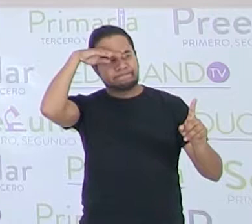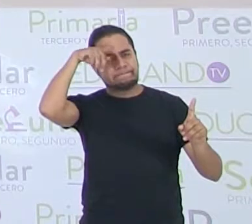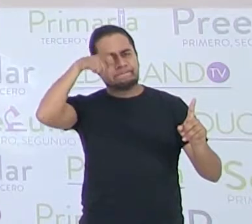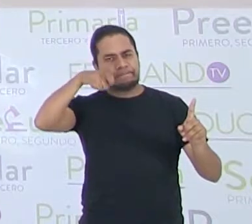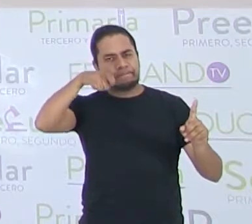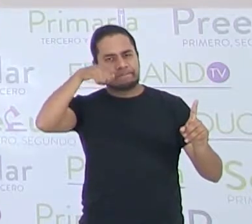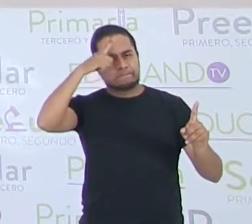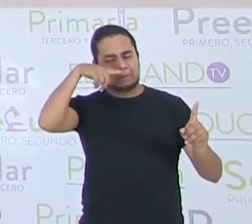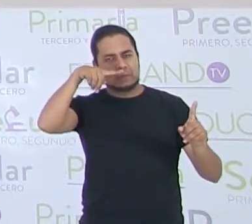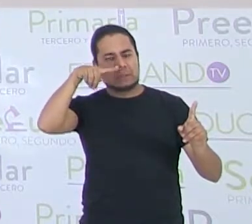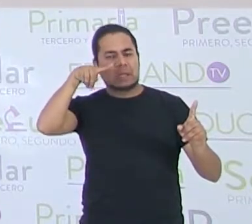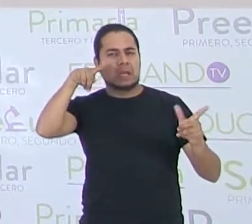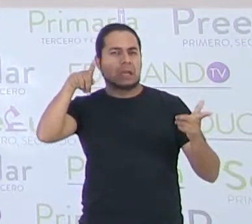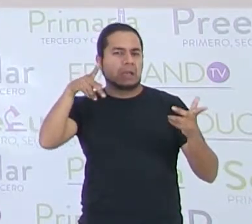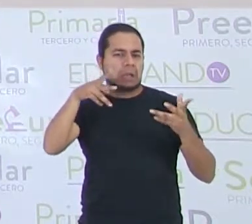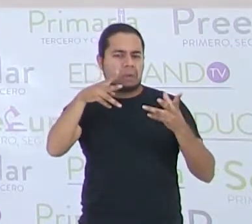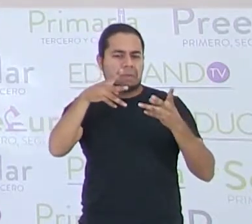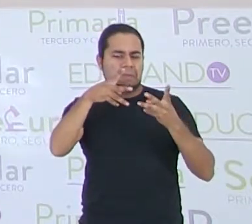resolver